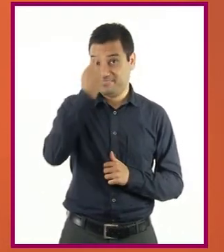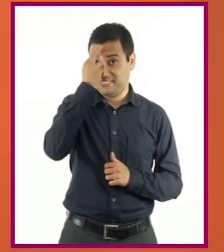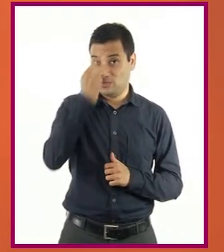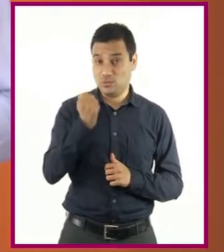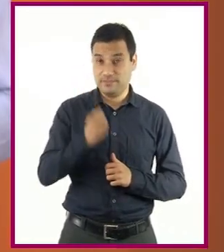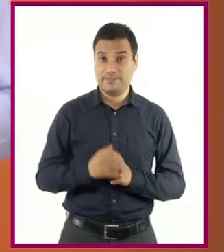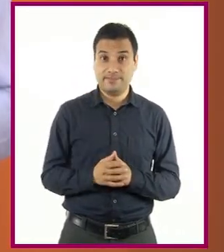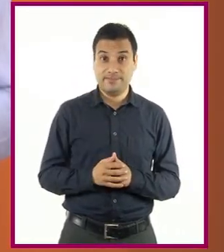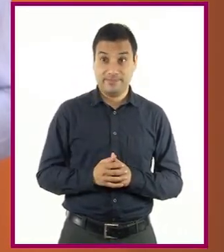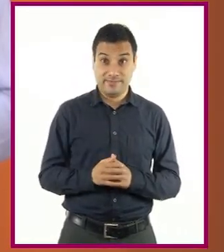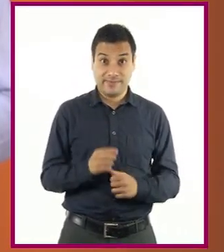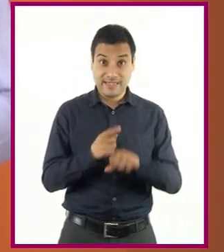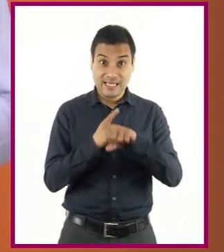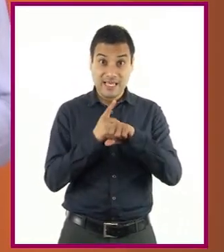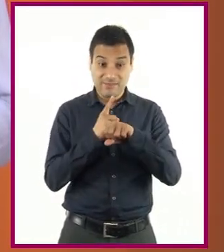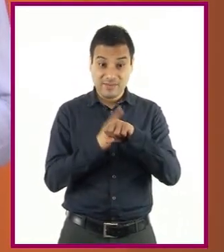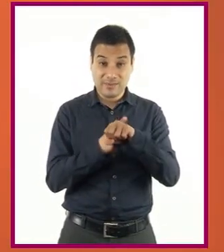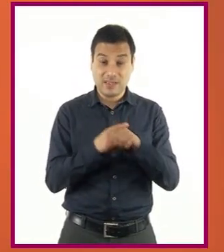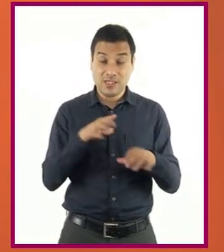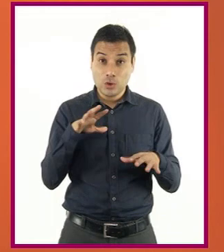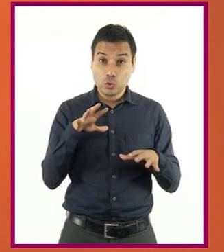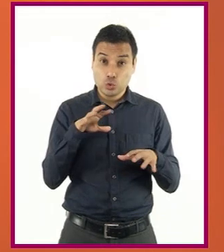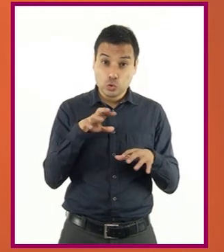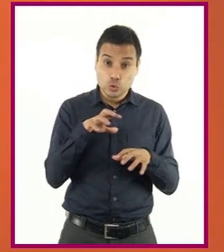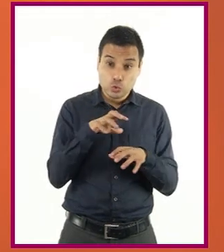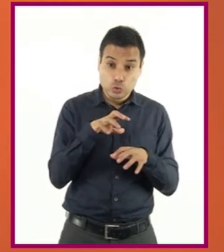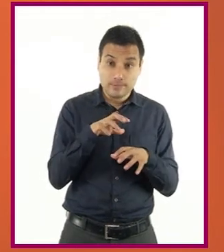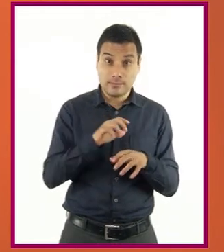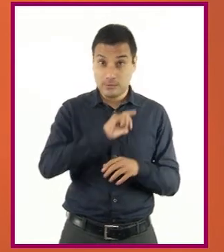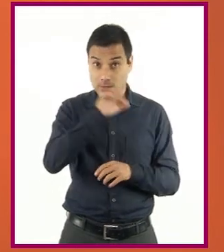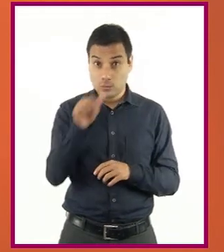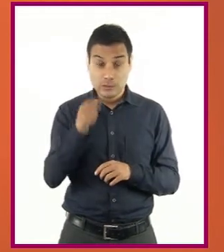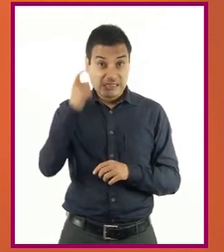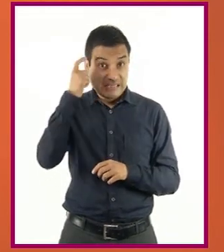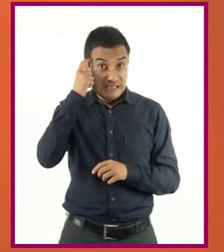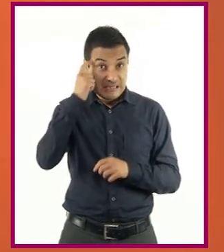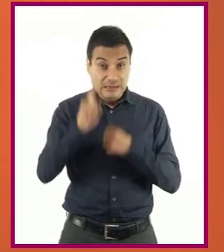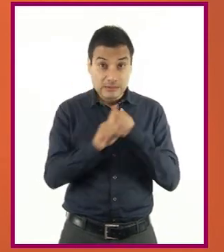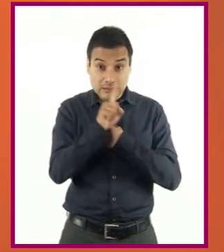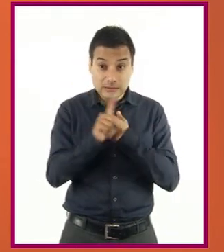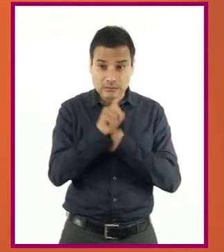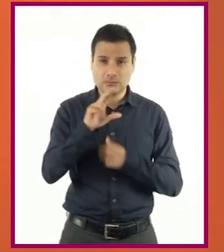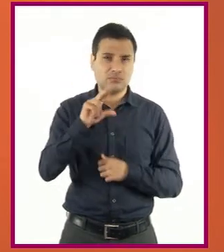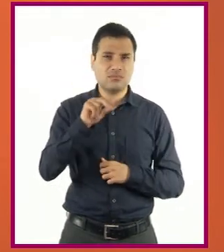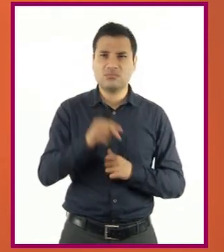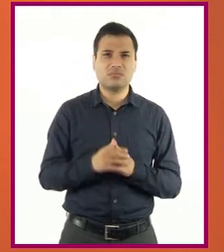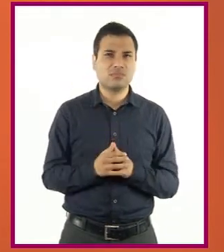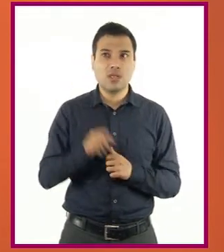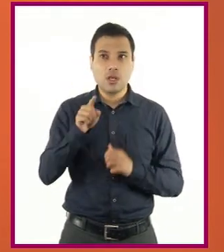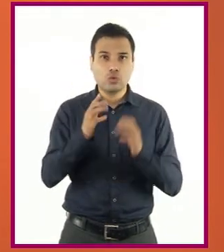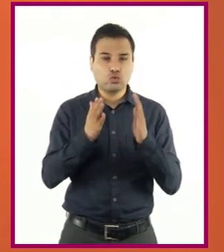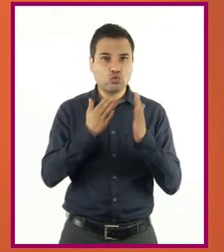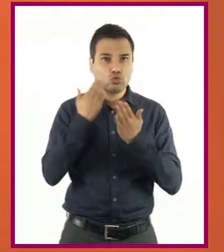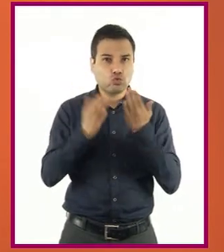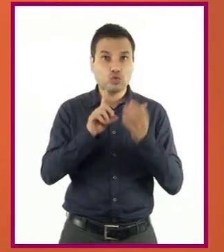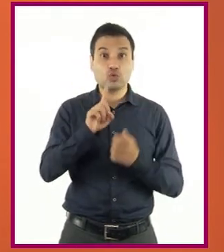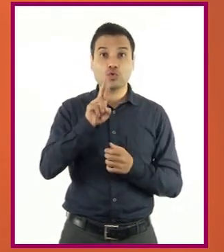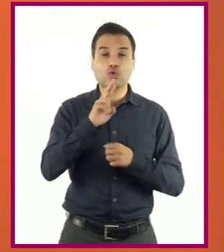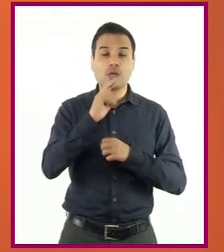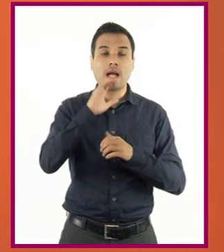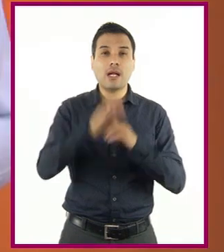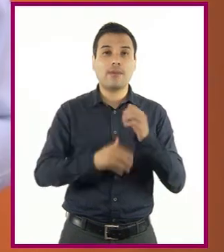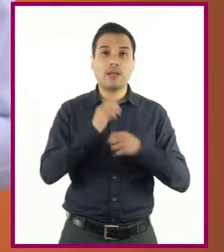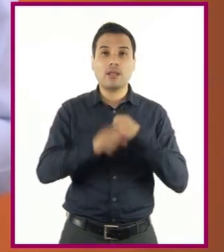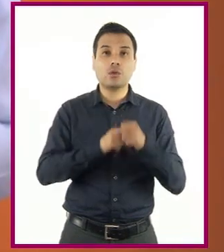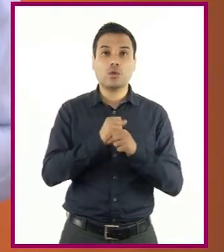que esta enfermedad degenerativa no afectó su capacidad cognitiva, ya que terminó un doctorado en